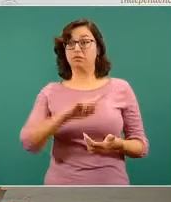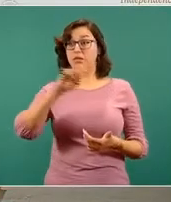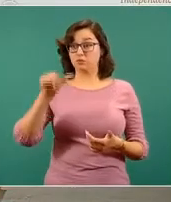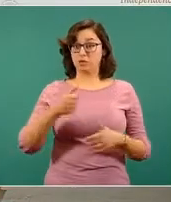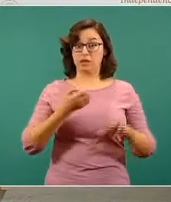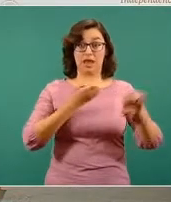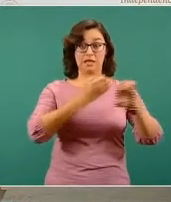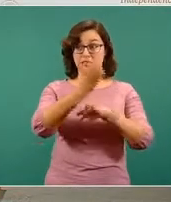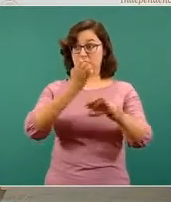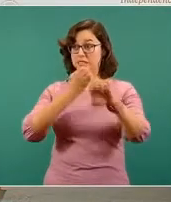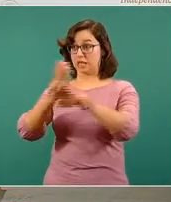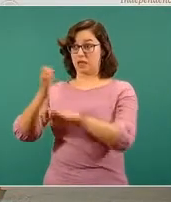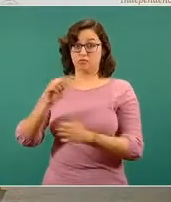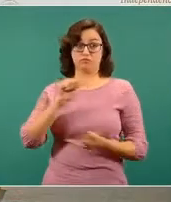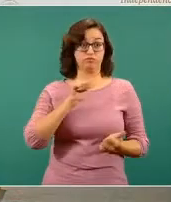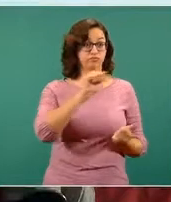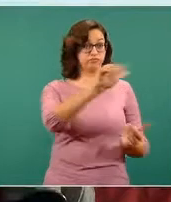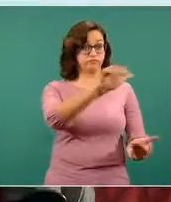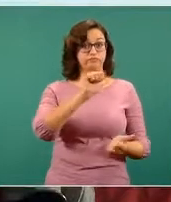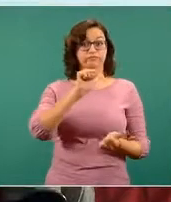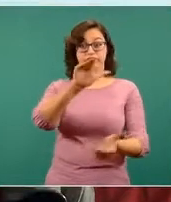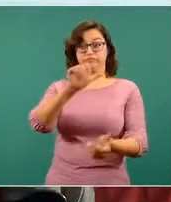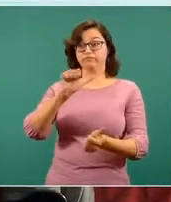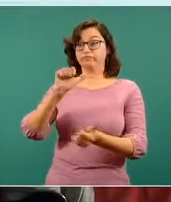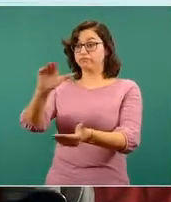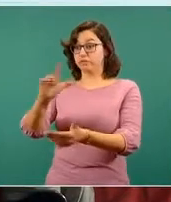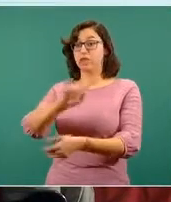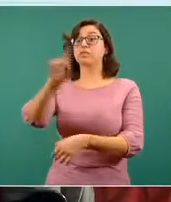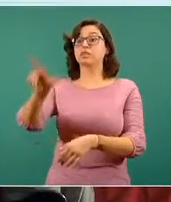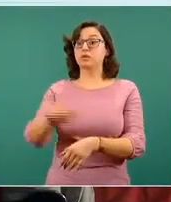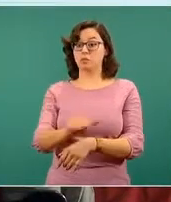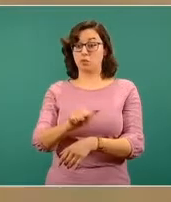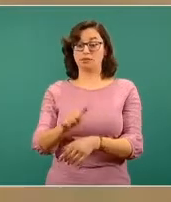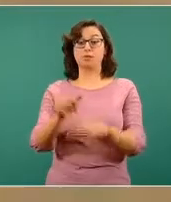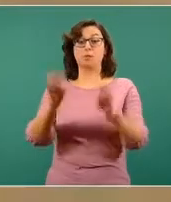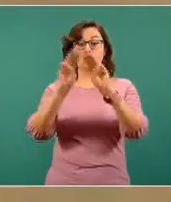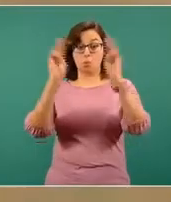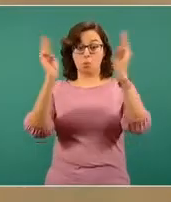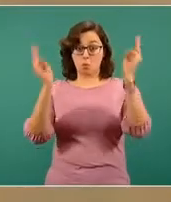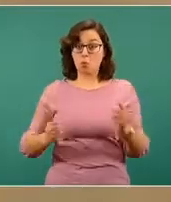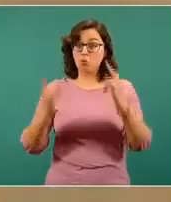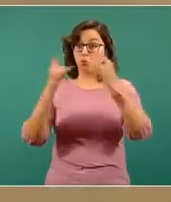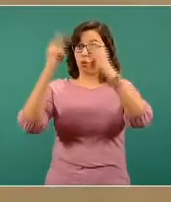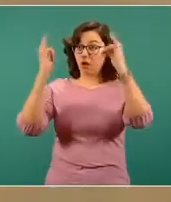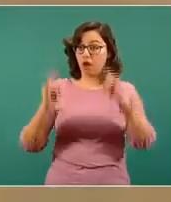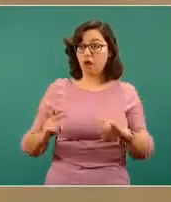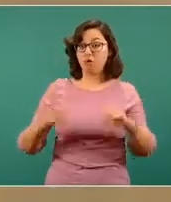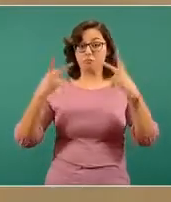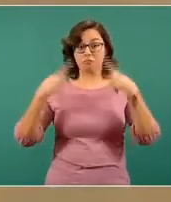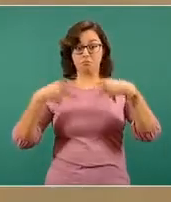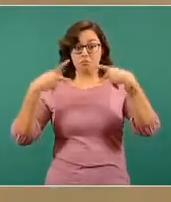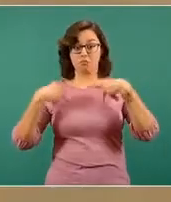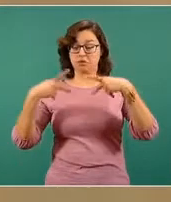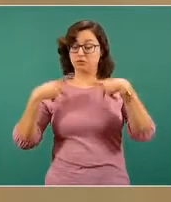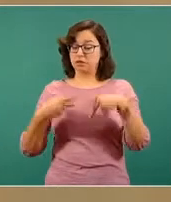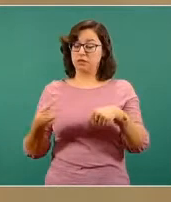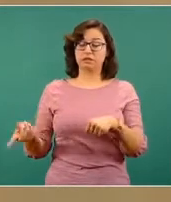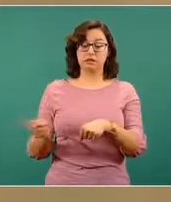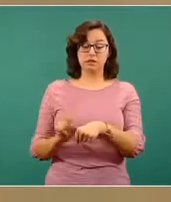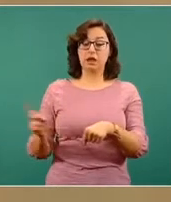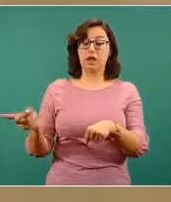logística para que se movilice las personas y estén disponibles para ser vacunadas, se hace día por